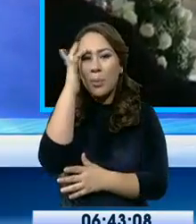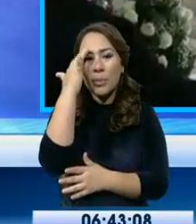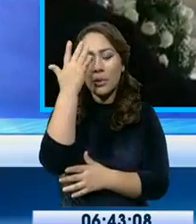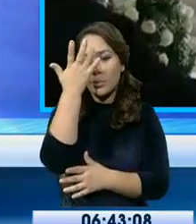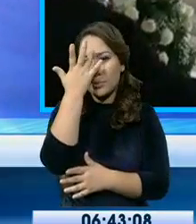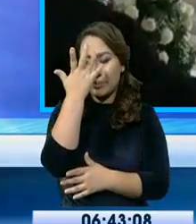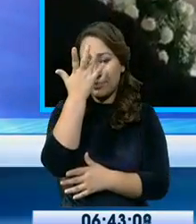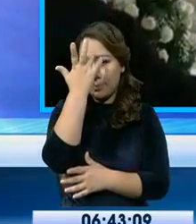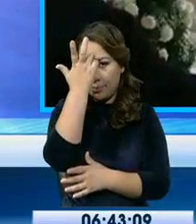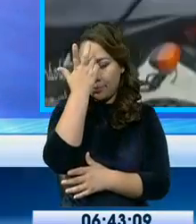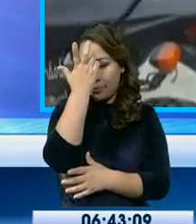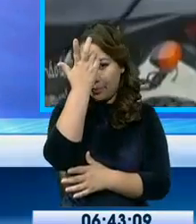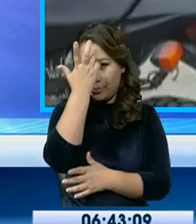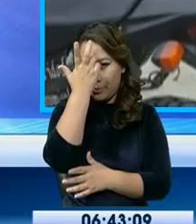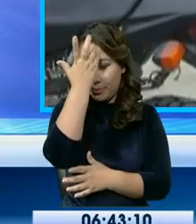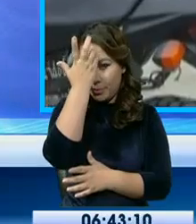entre